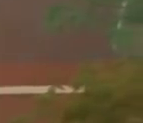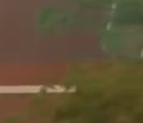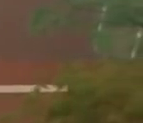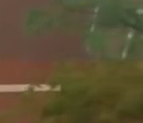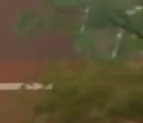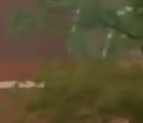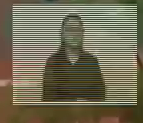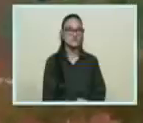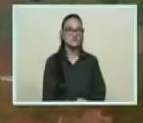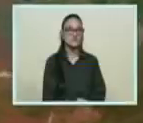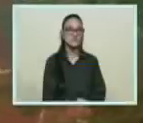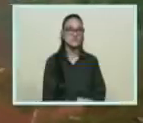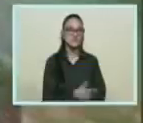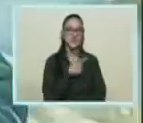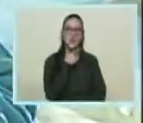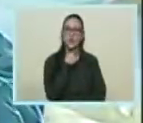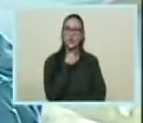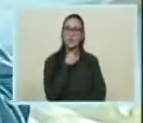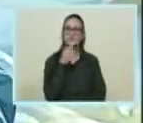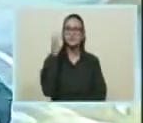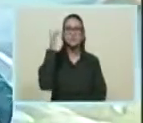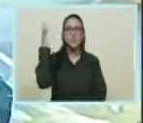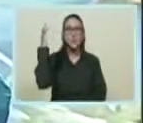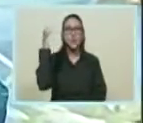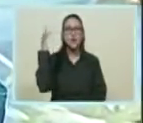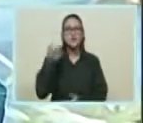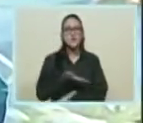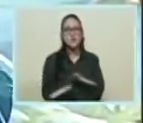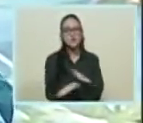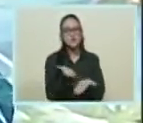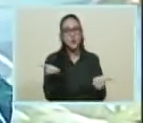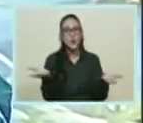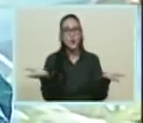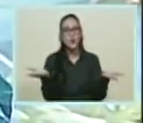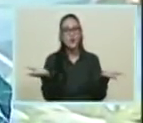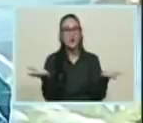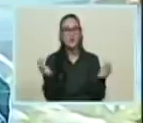Los deseos de todos. Los